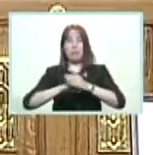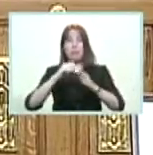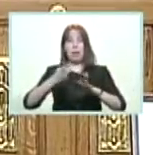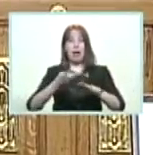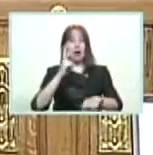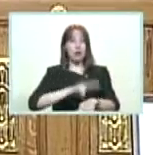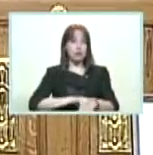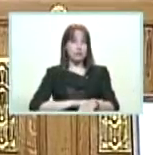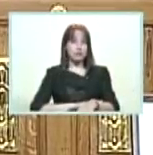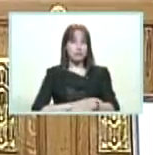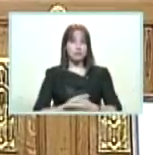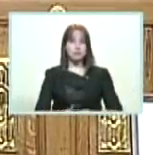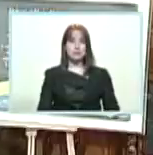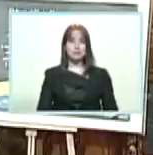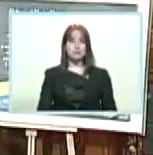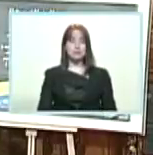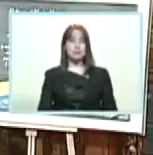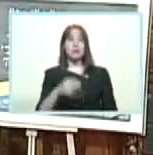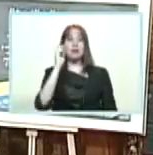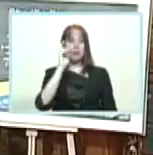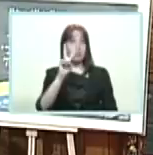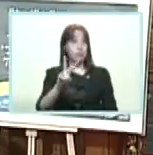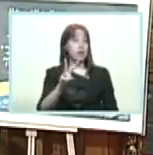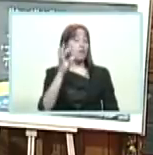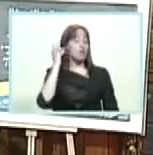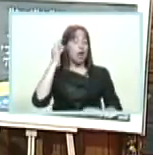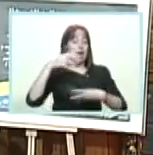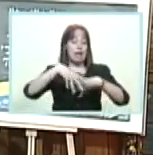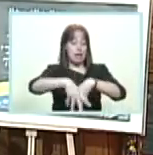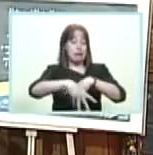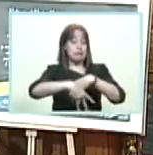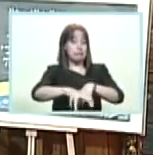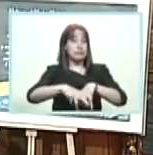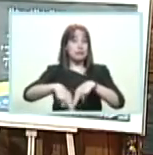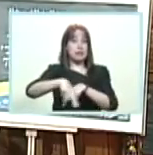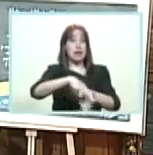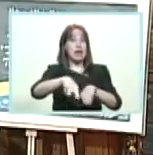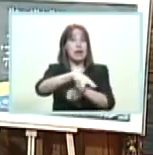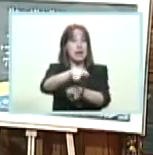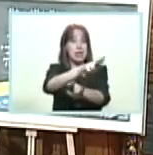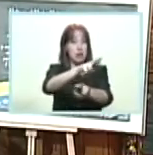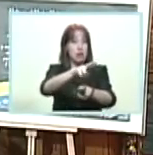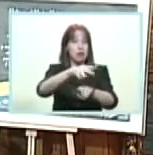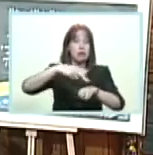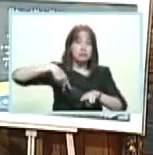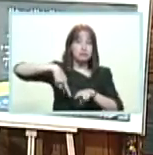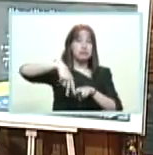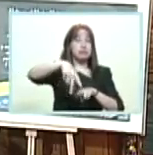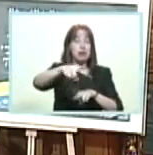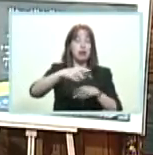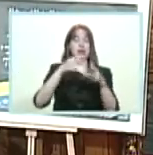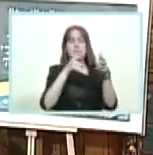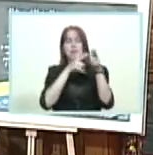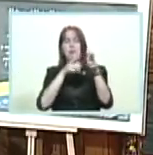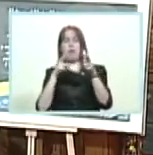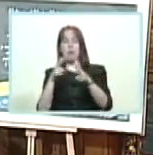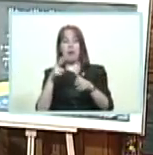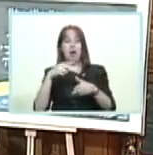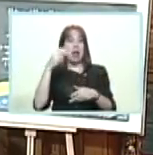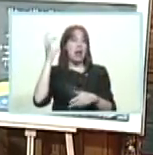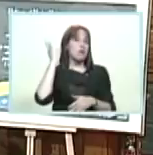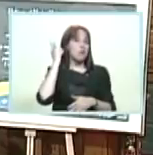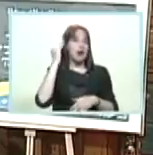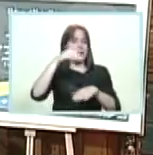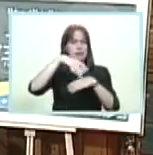Fieros. Ustedes vieron a las mujeres cruzando ríos, ¿verdad? Y los paramilitares que mandó Santos atrás, plomo y plomo, y la gente a votar